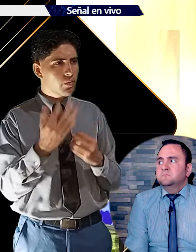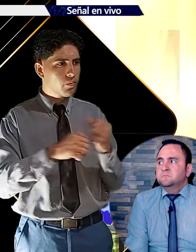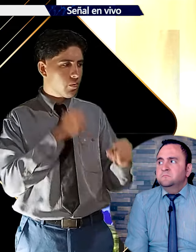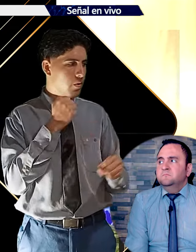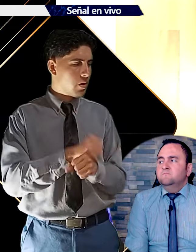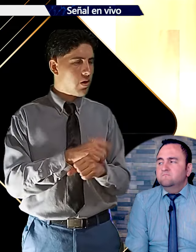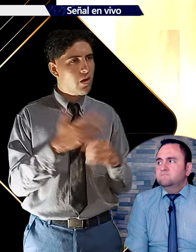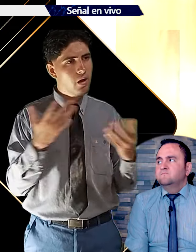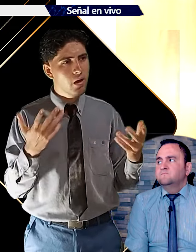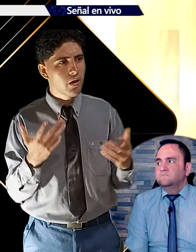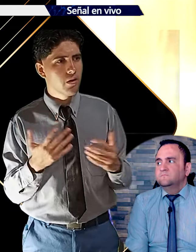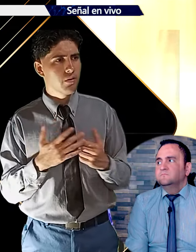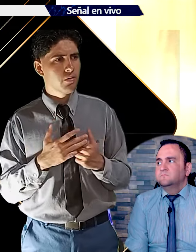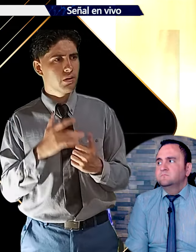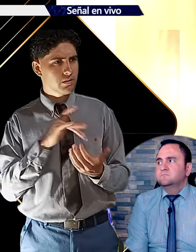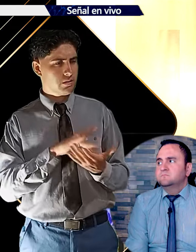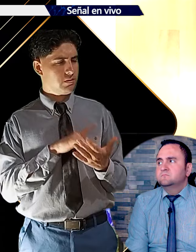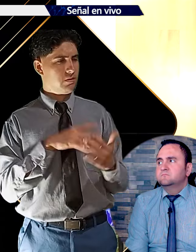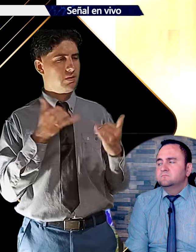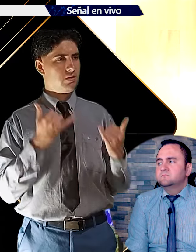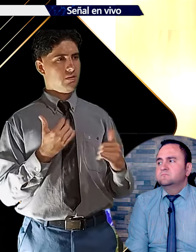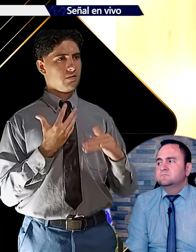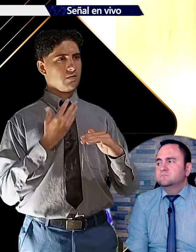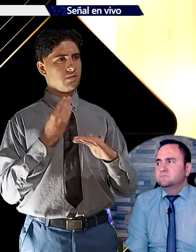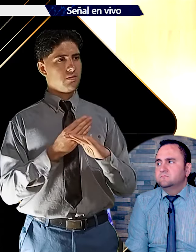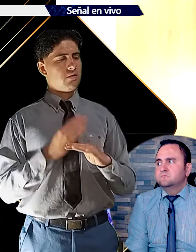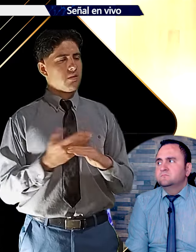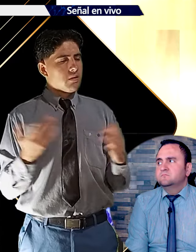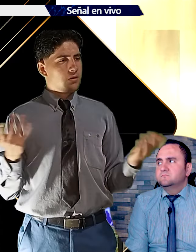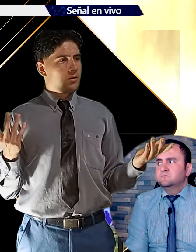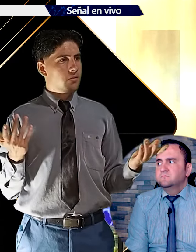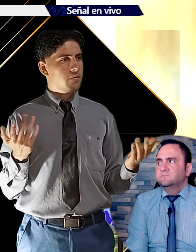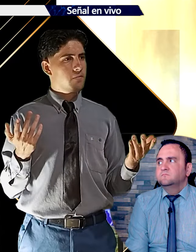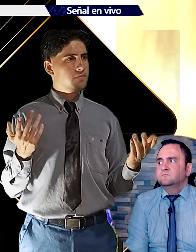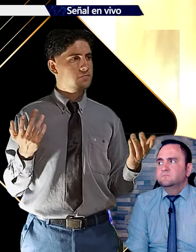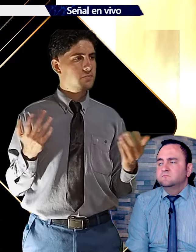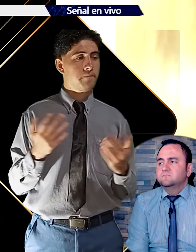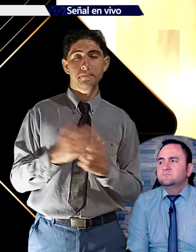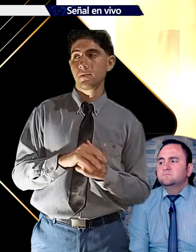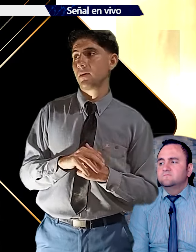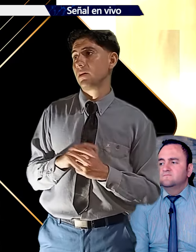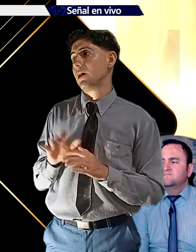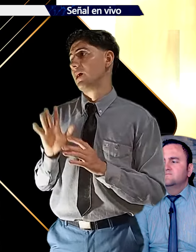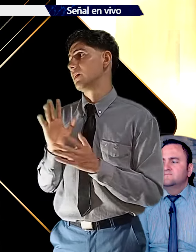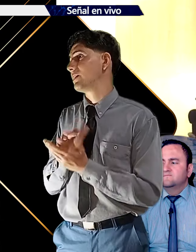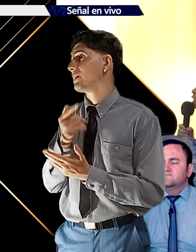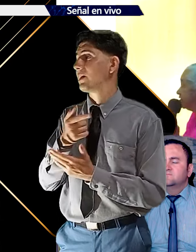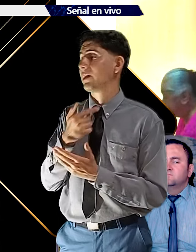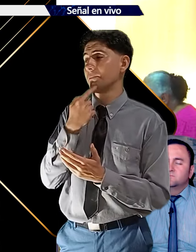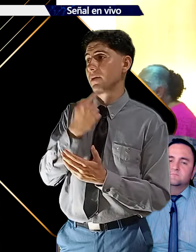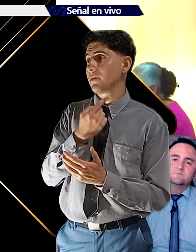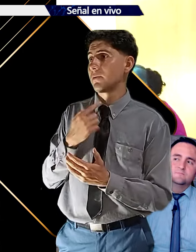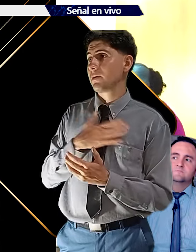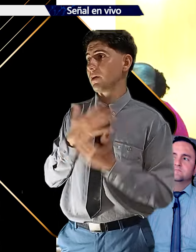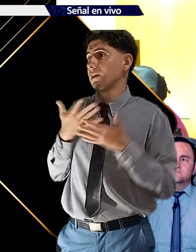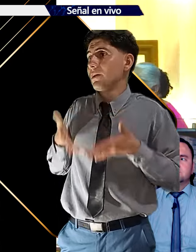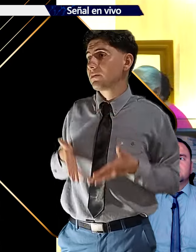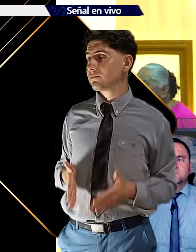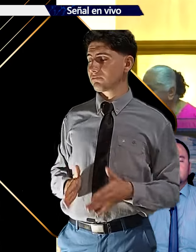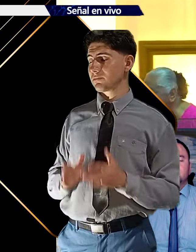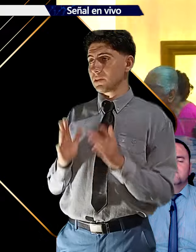iglesia, su hija viene a decirle que es que ella nació así con esos desvíos sexuales, y usted lo está